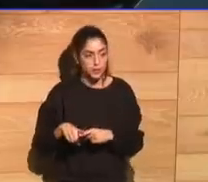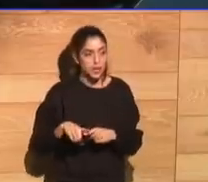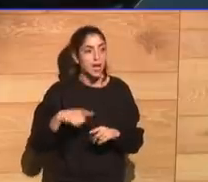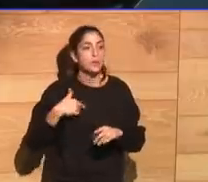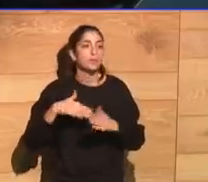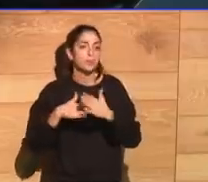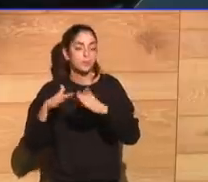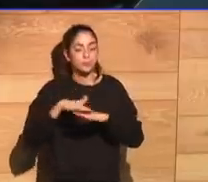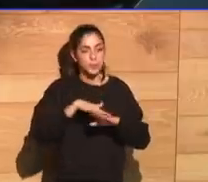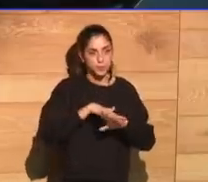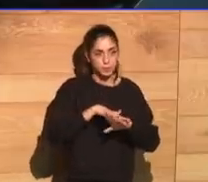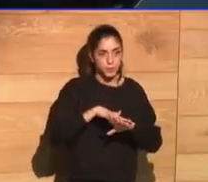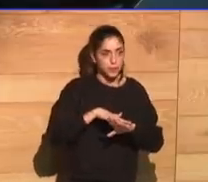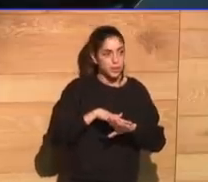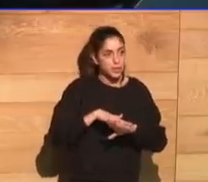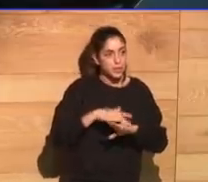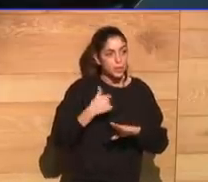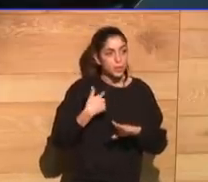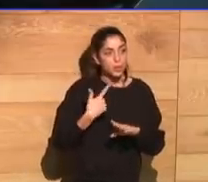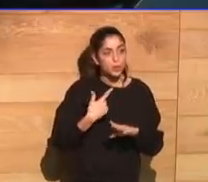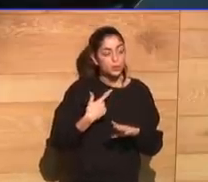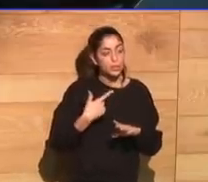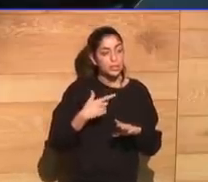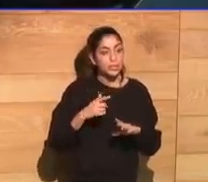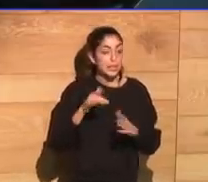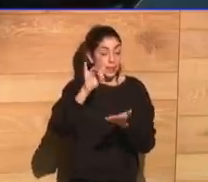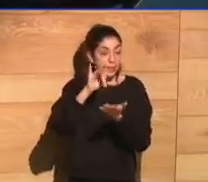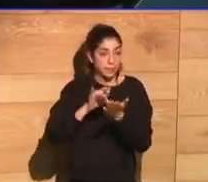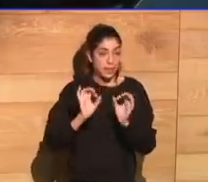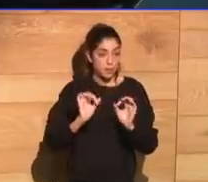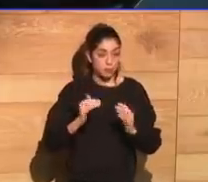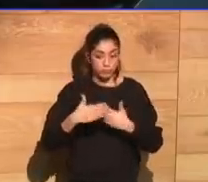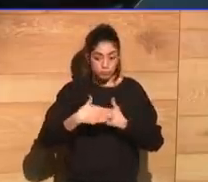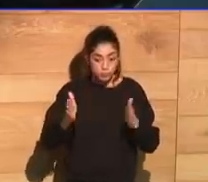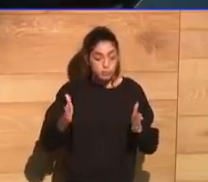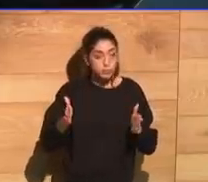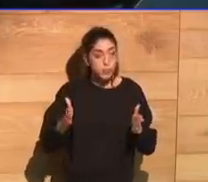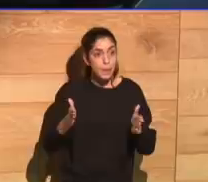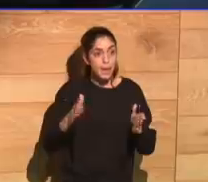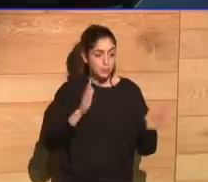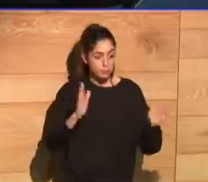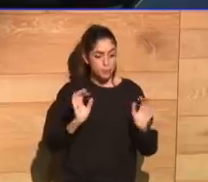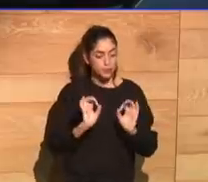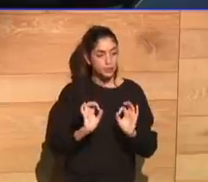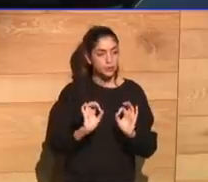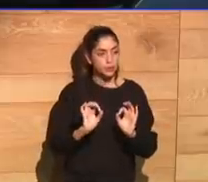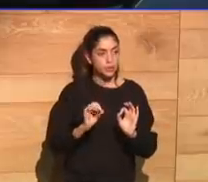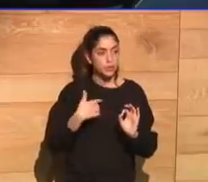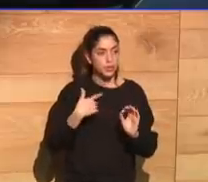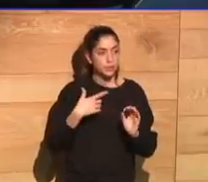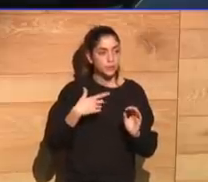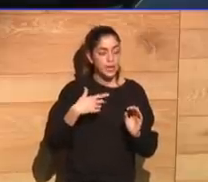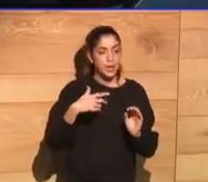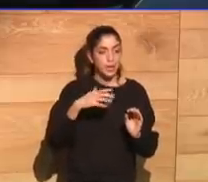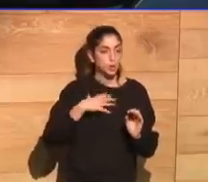te iba a decir, bueno, yo vi la película en su momento, no el día del estreno, pero en ese momento, y efectivamente volaba, o